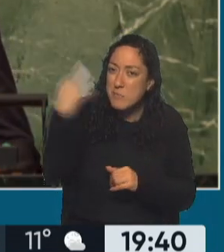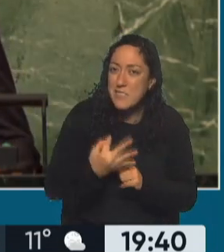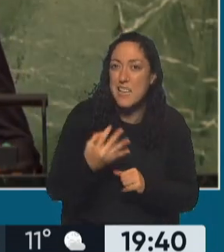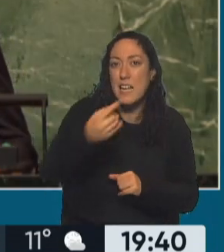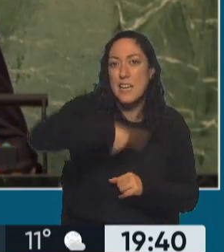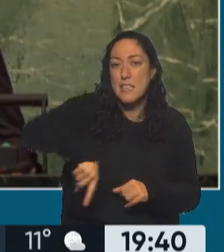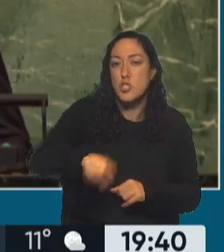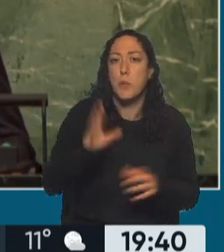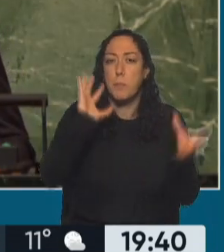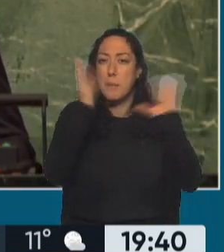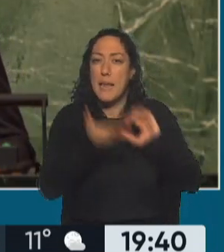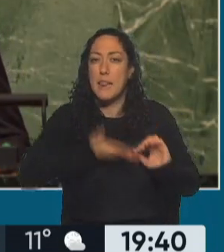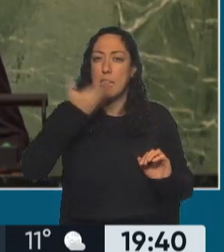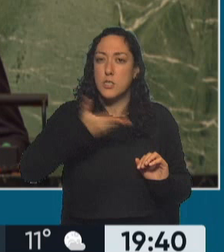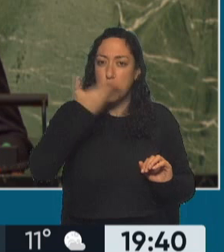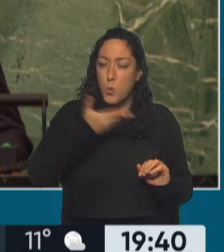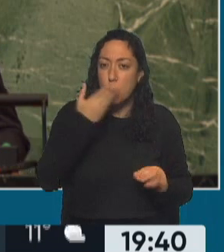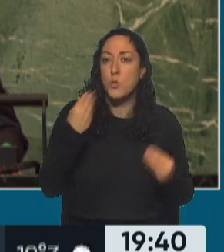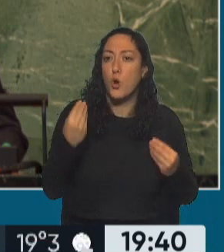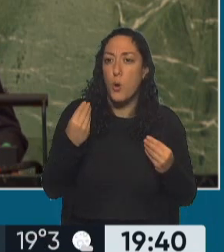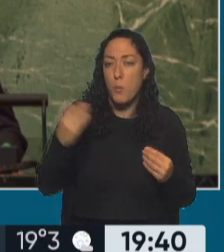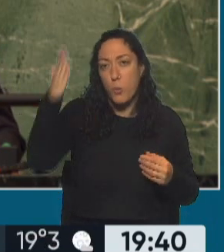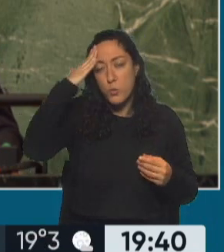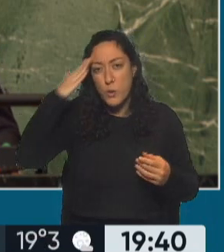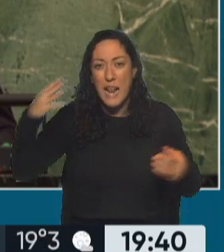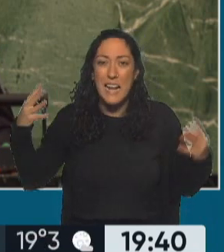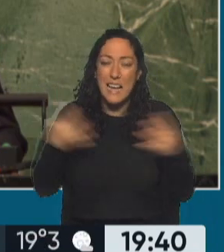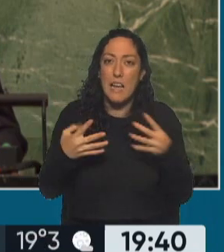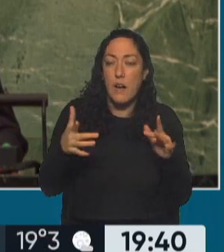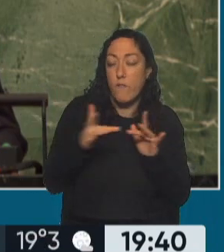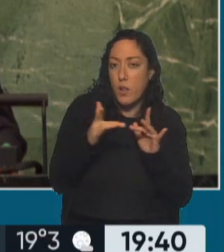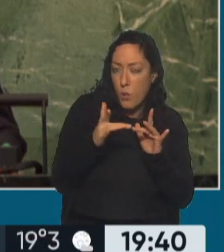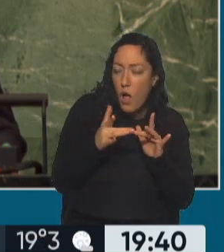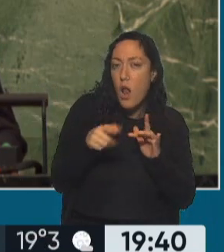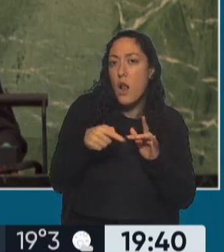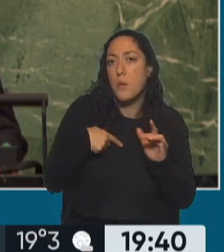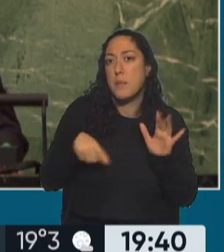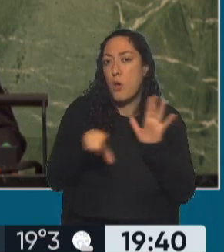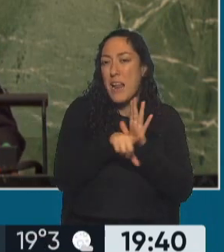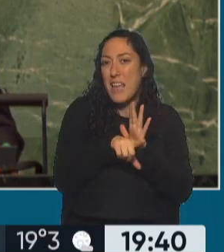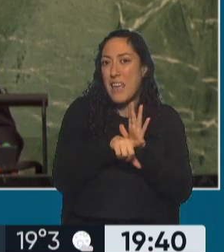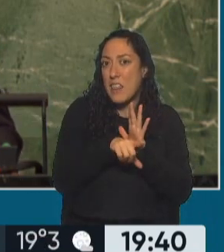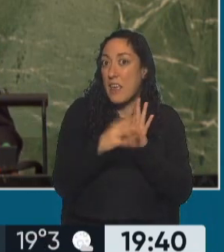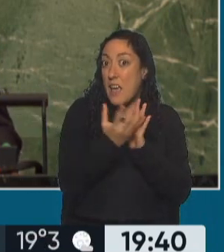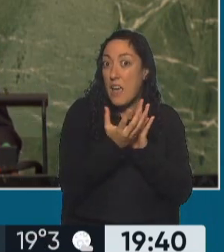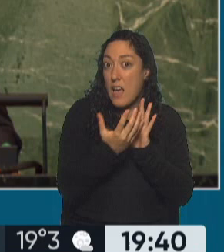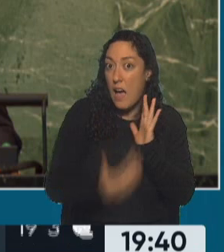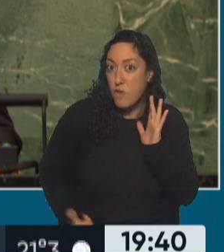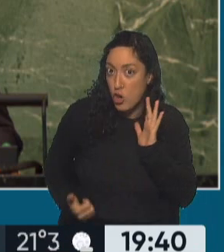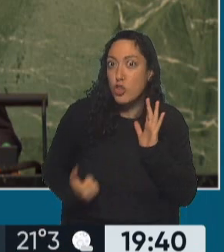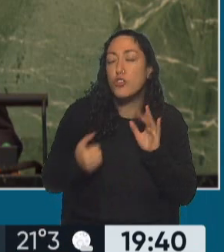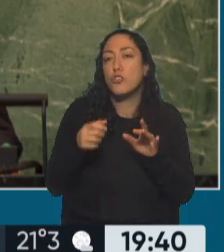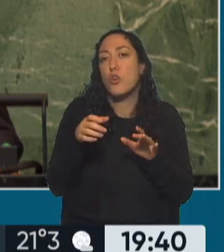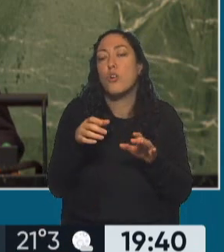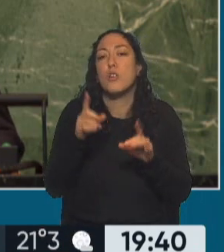al discurso de Milei a partir de, como decía Horacio, esta guerra cultural que aparece con la ley del aborto, pero sobre todo con, ¿se acuerdan más puntualmente lo que